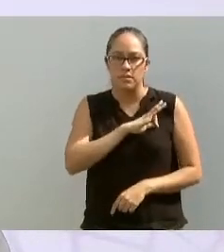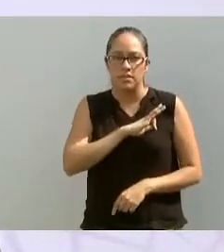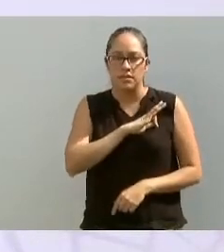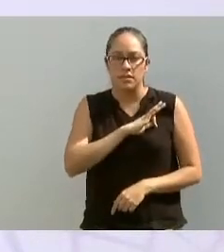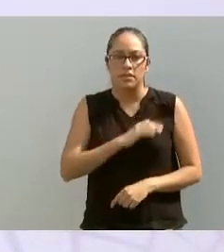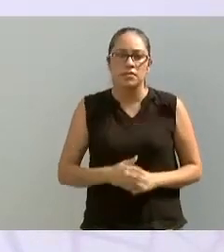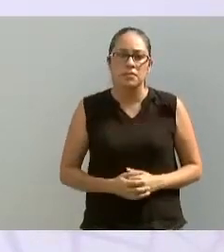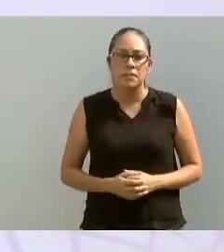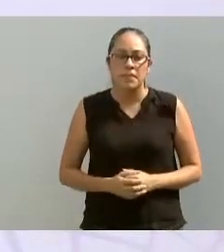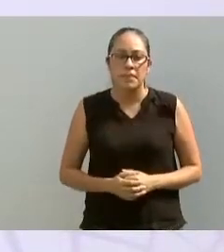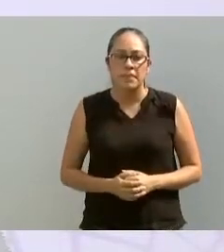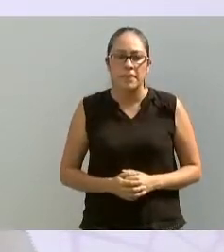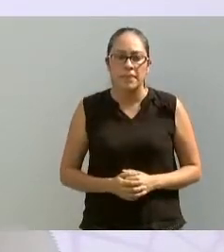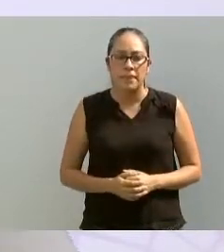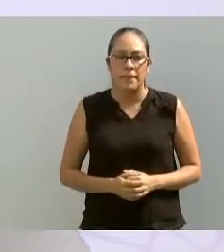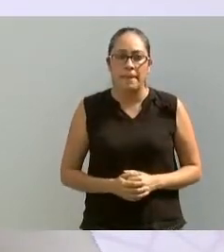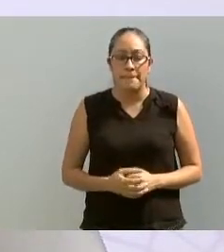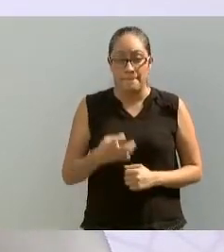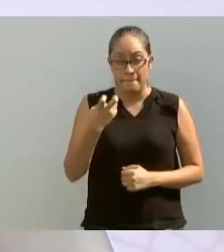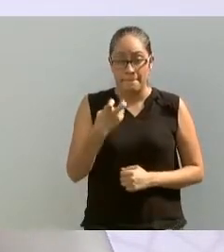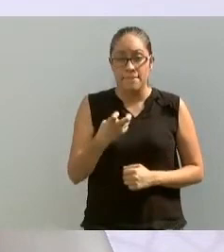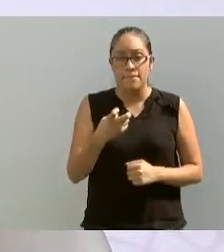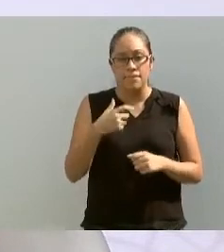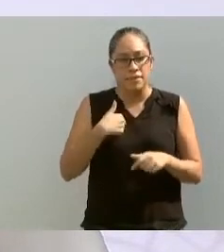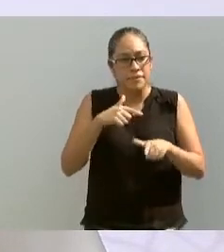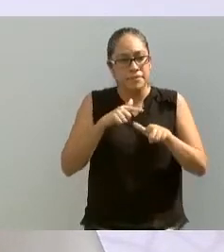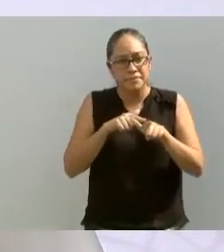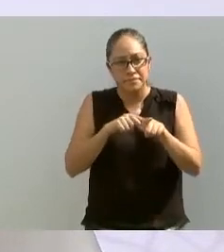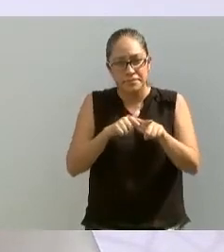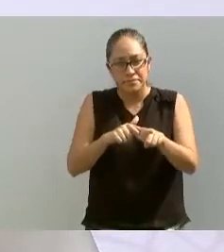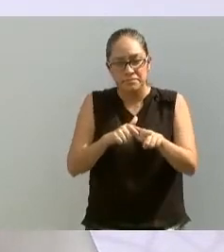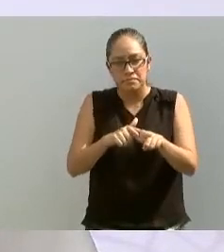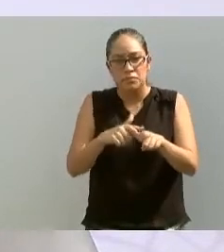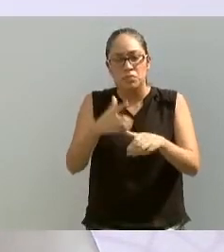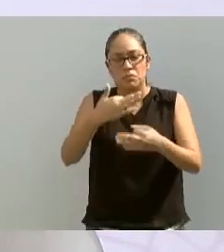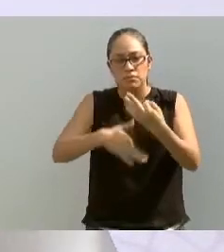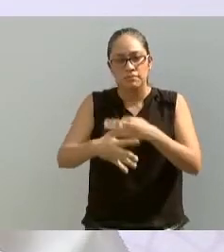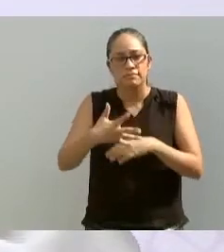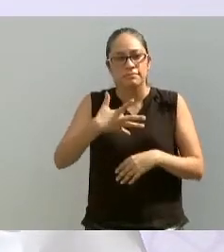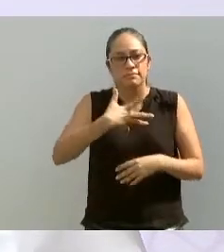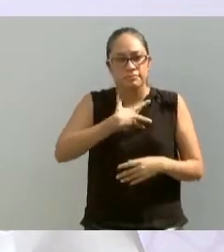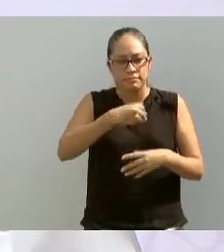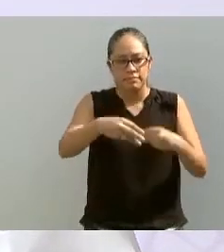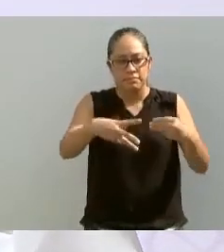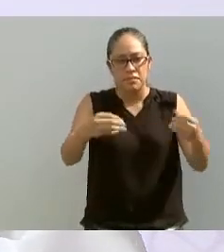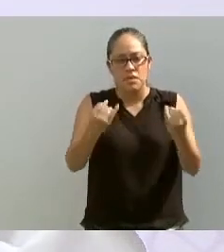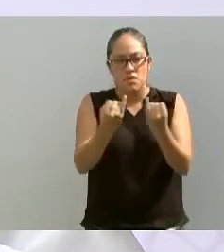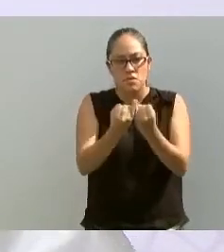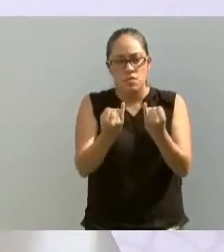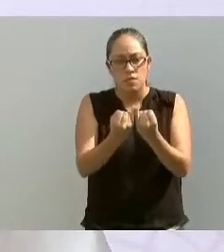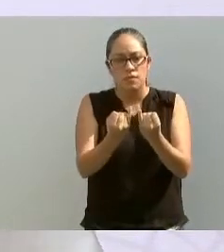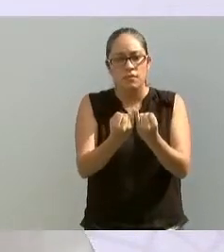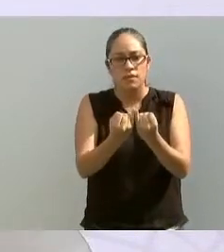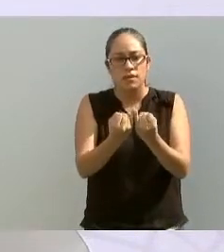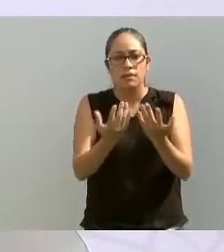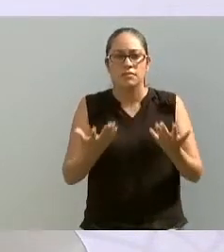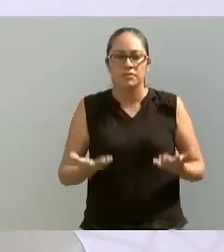Si esto se aplica y se